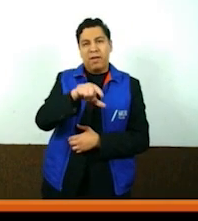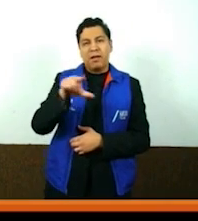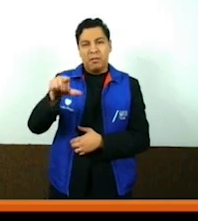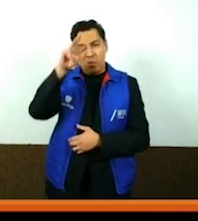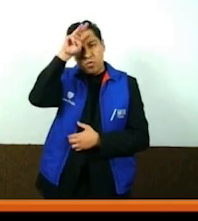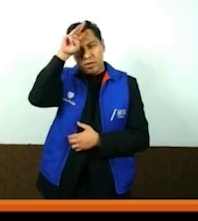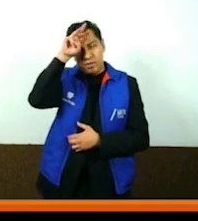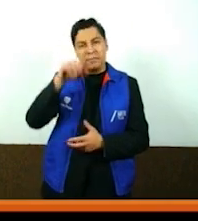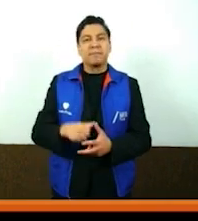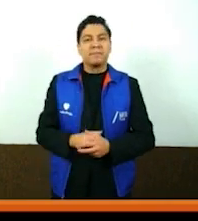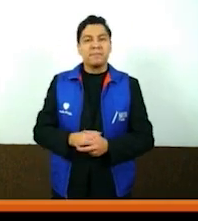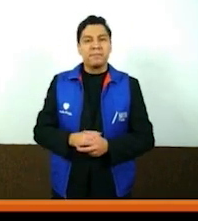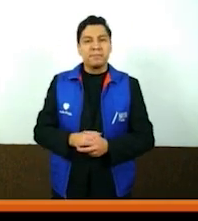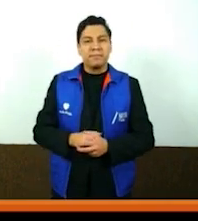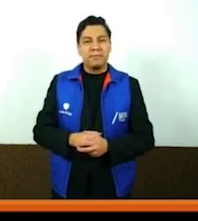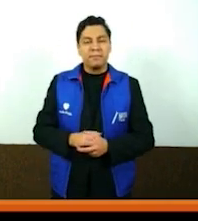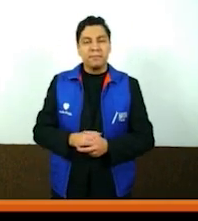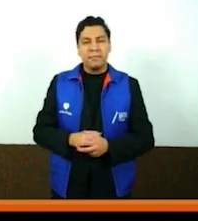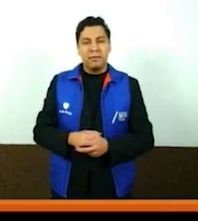Nuevo León.